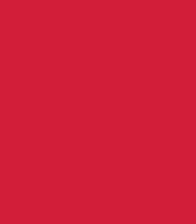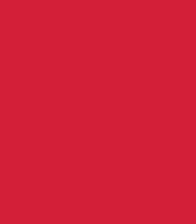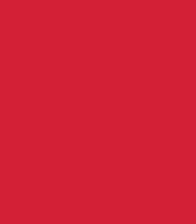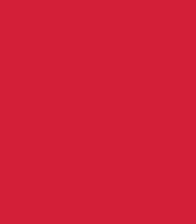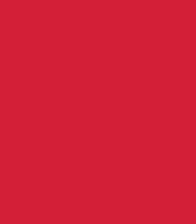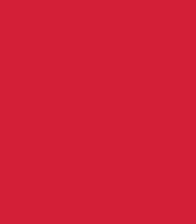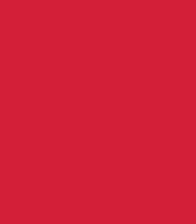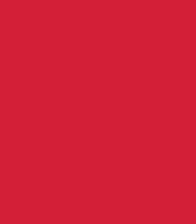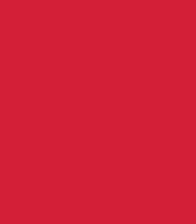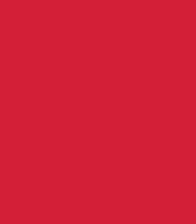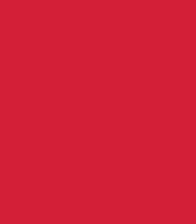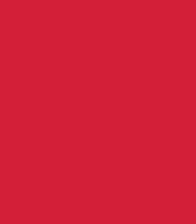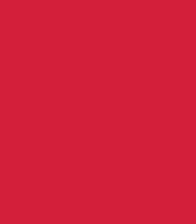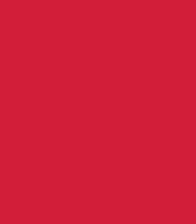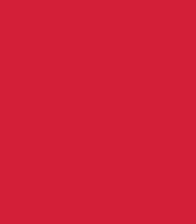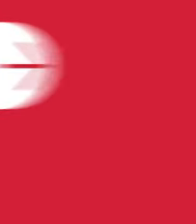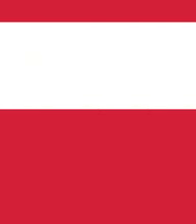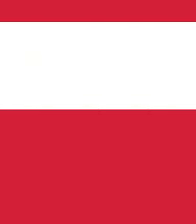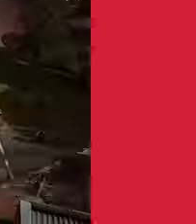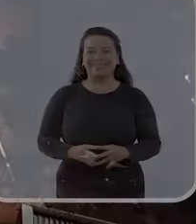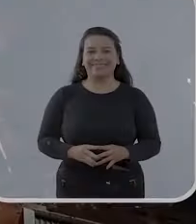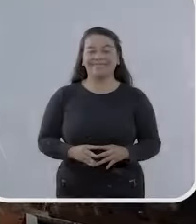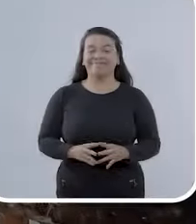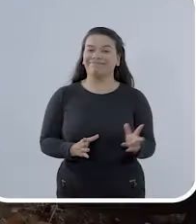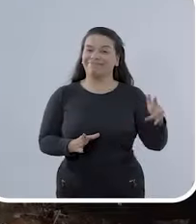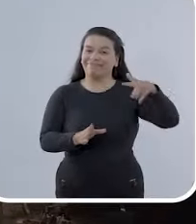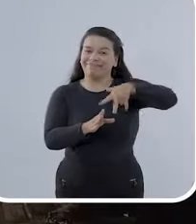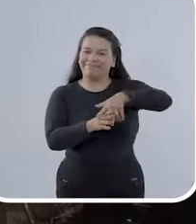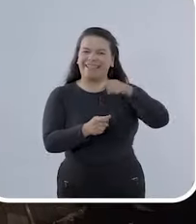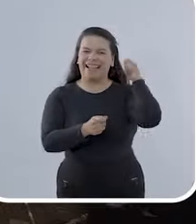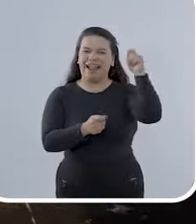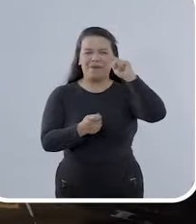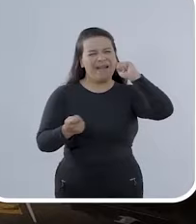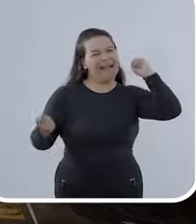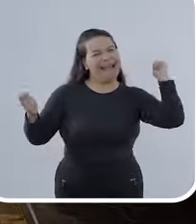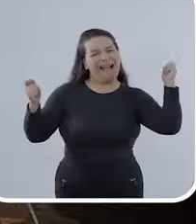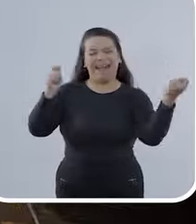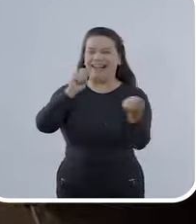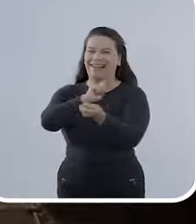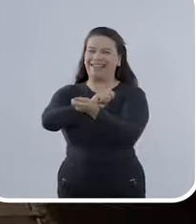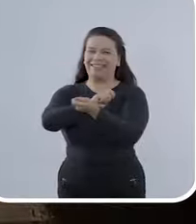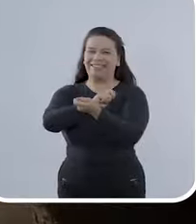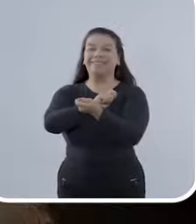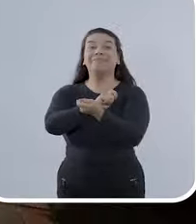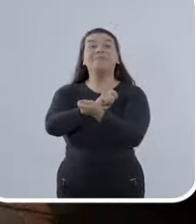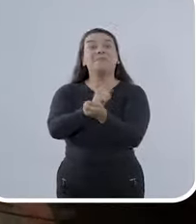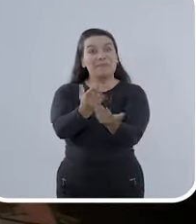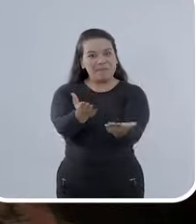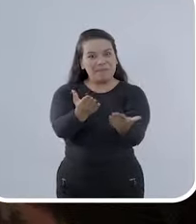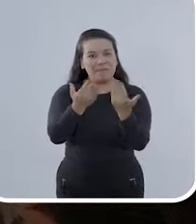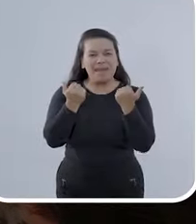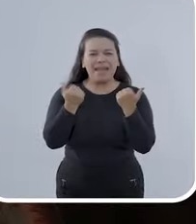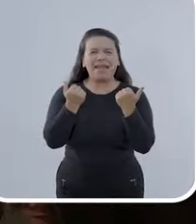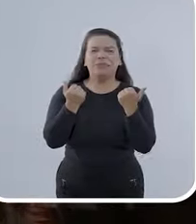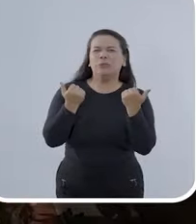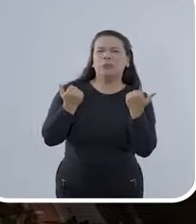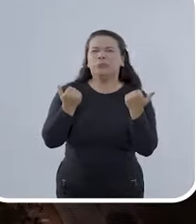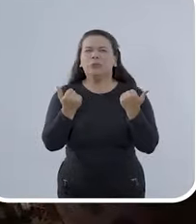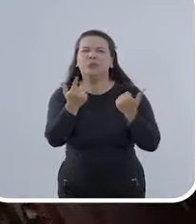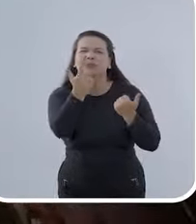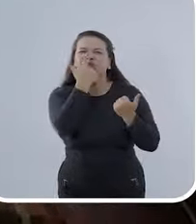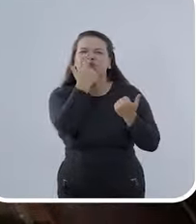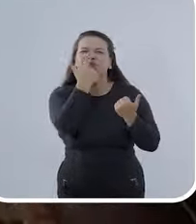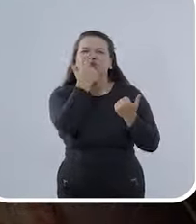Bogotá. Conscientes del valor histórico, simbólico y cultural del antiguo monumento, la empresa Metro de Bogotá y la Universidad